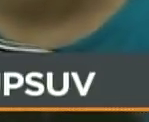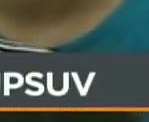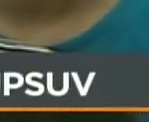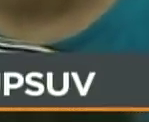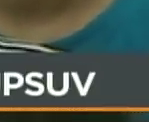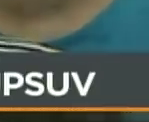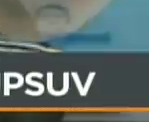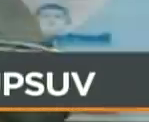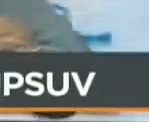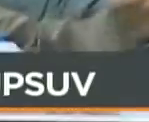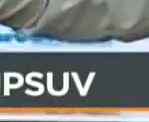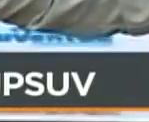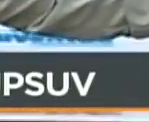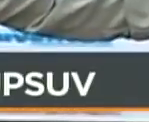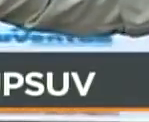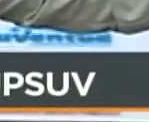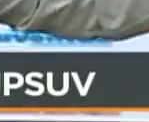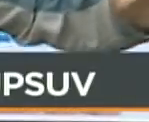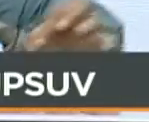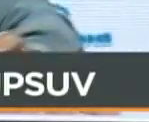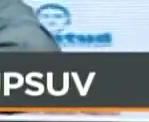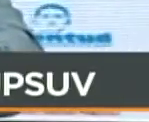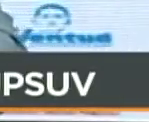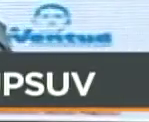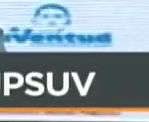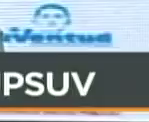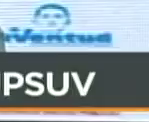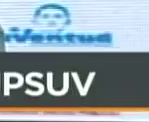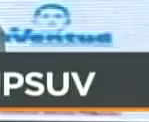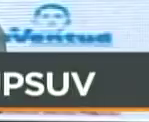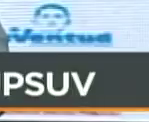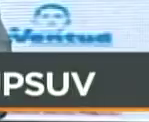Por eso yo, cuando hago todos estos anuncios, salen los voceros de la derecha.